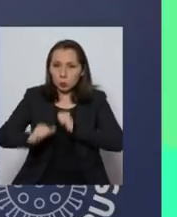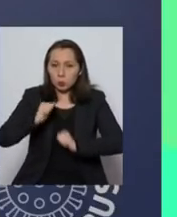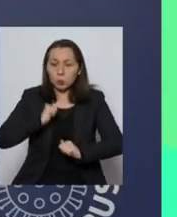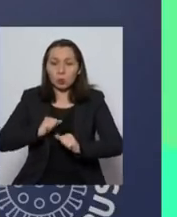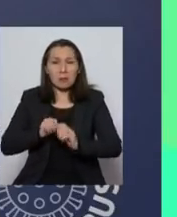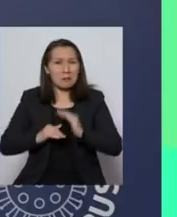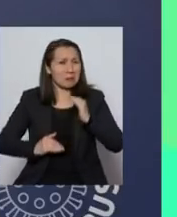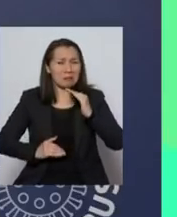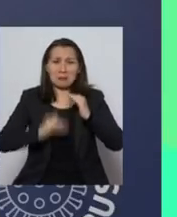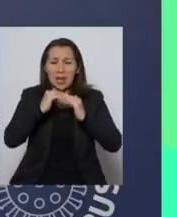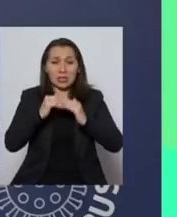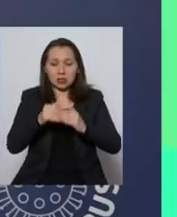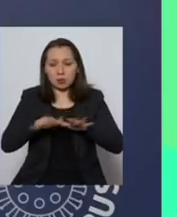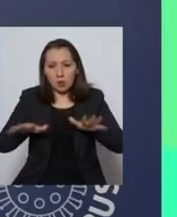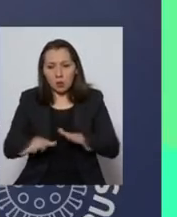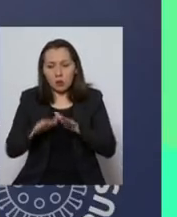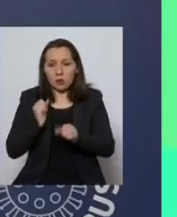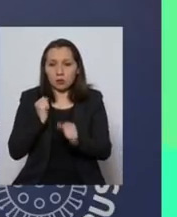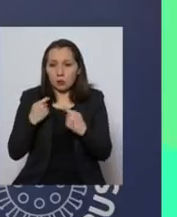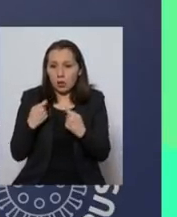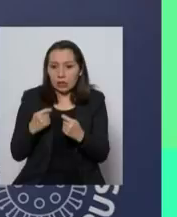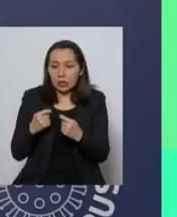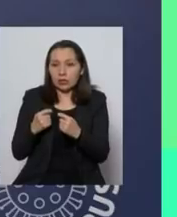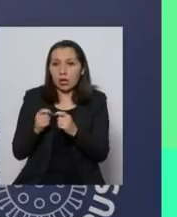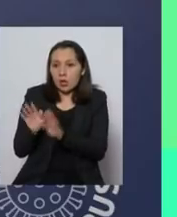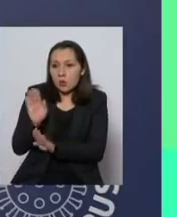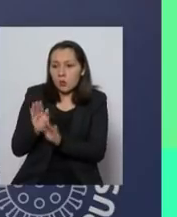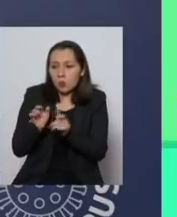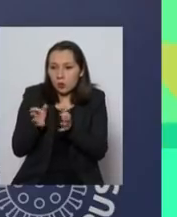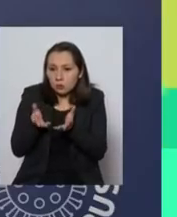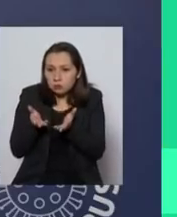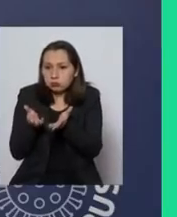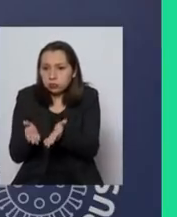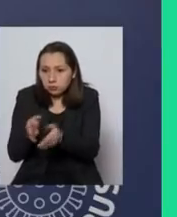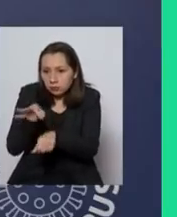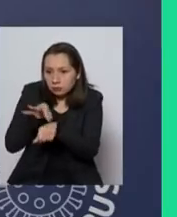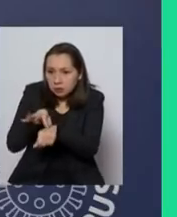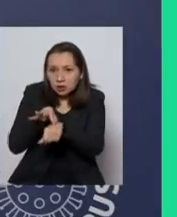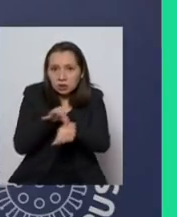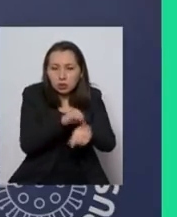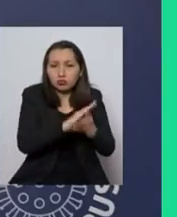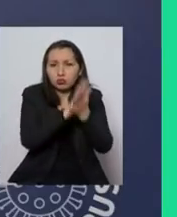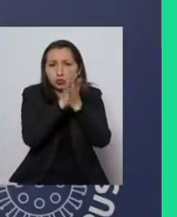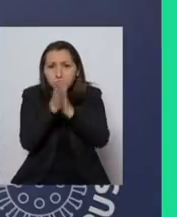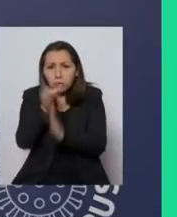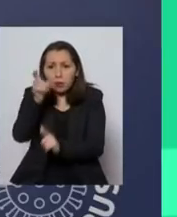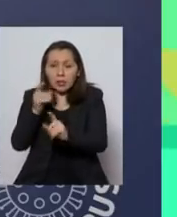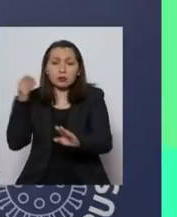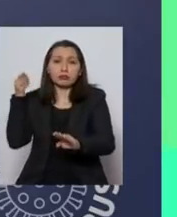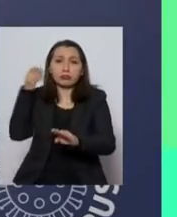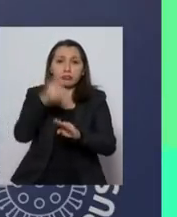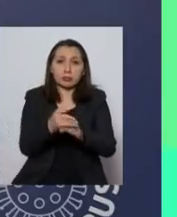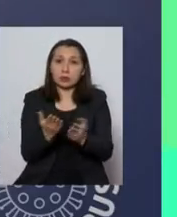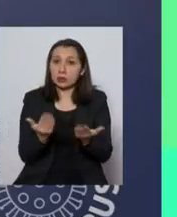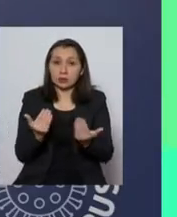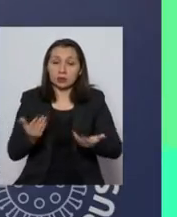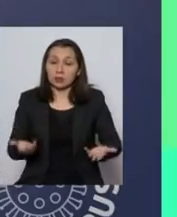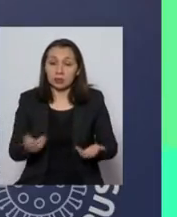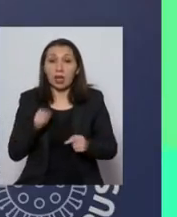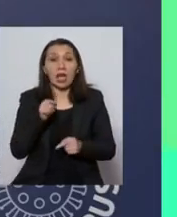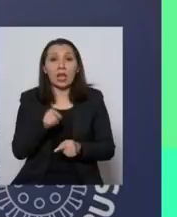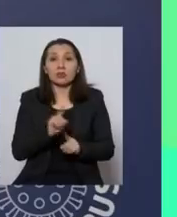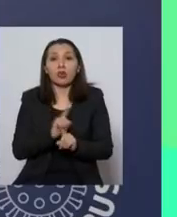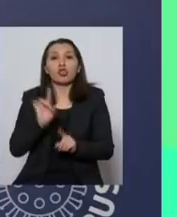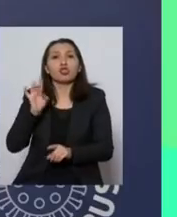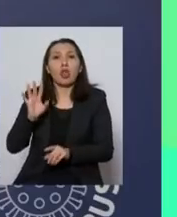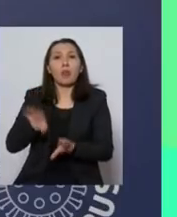al máximo al tratar de dar asistencia a todo el que necesite, porque ese no